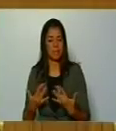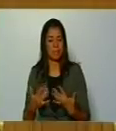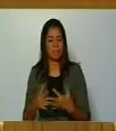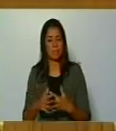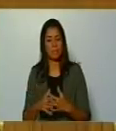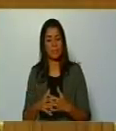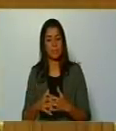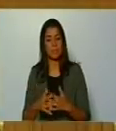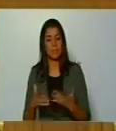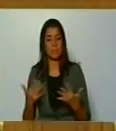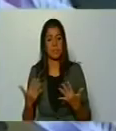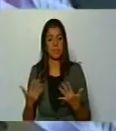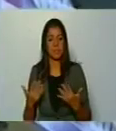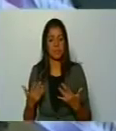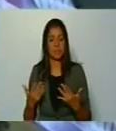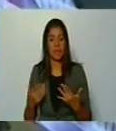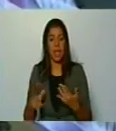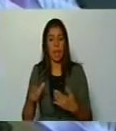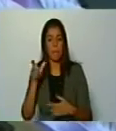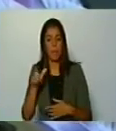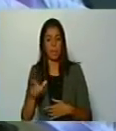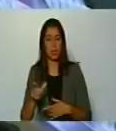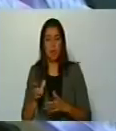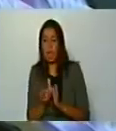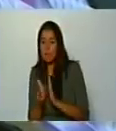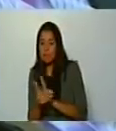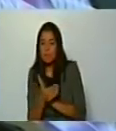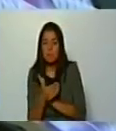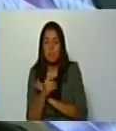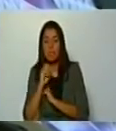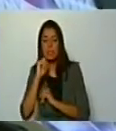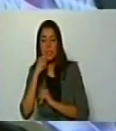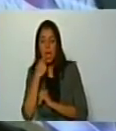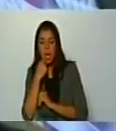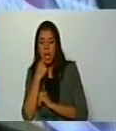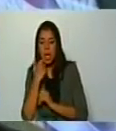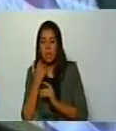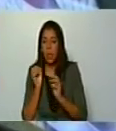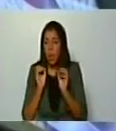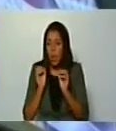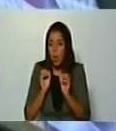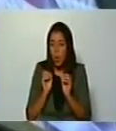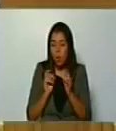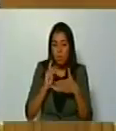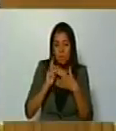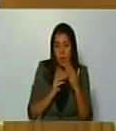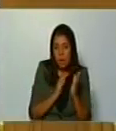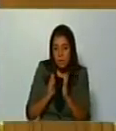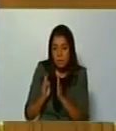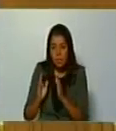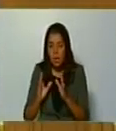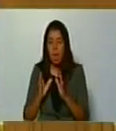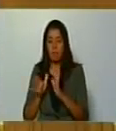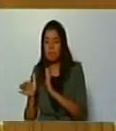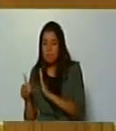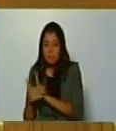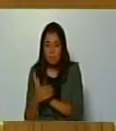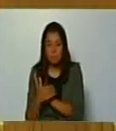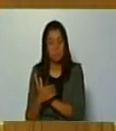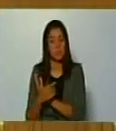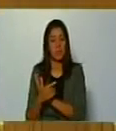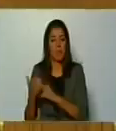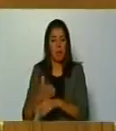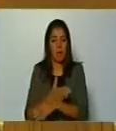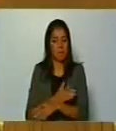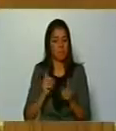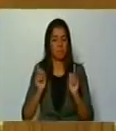si se me permite, indirecta o litúrgica o